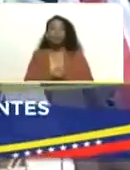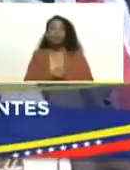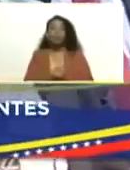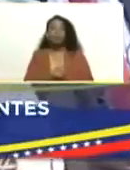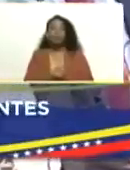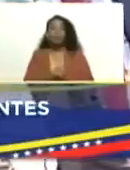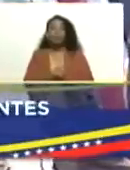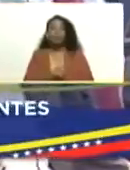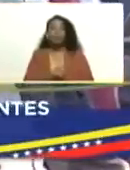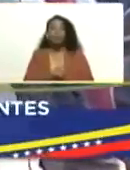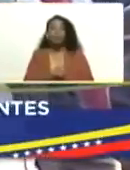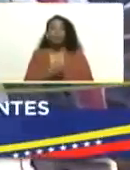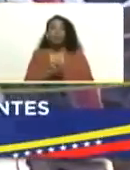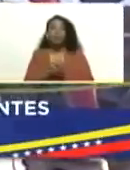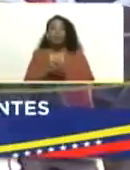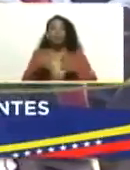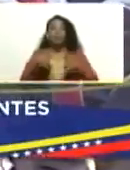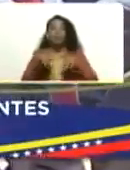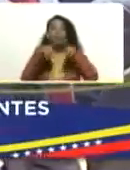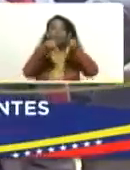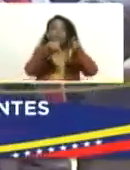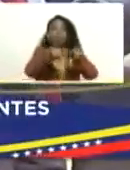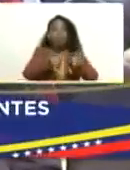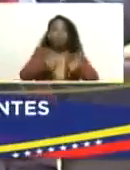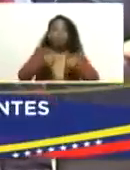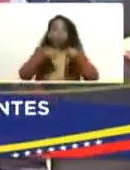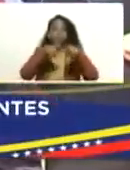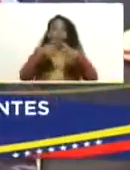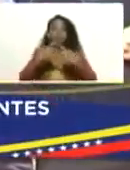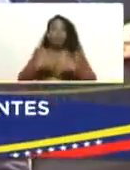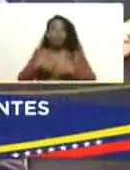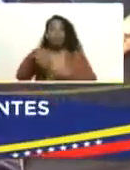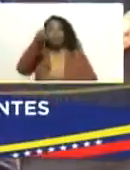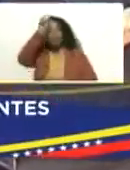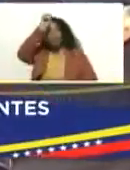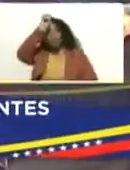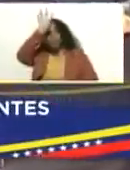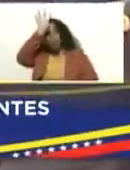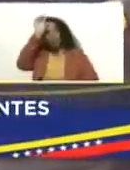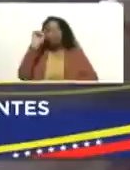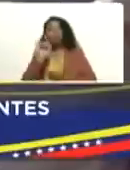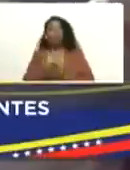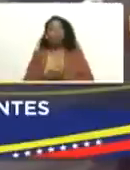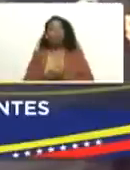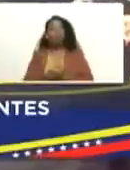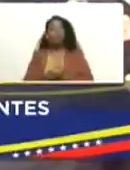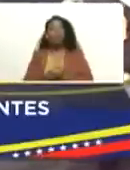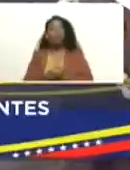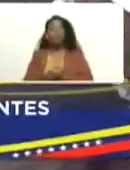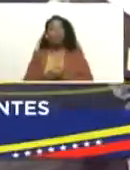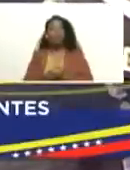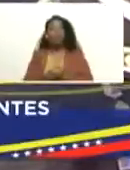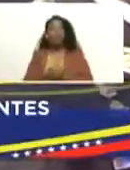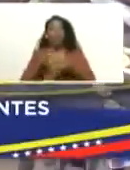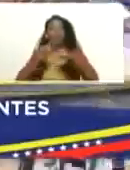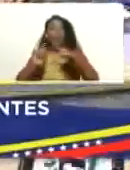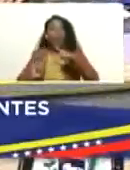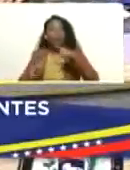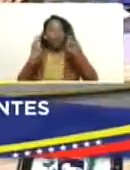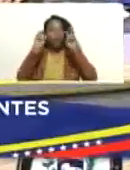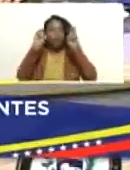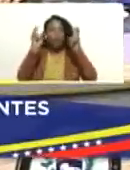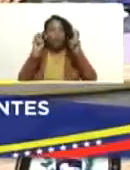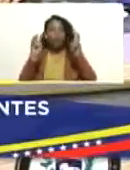Los campos de industria, minería, agricultura, campo energético, ciencia